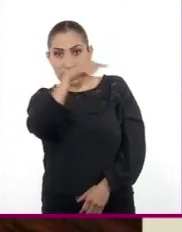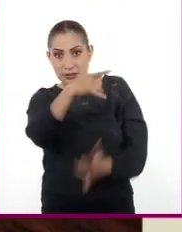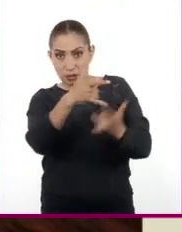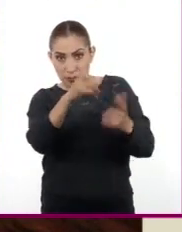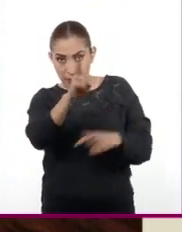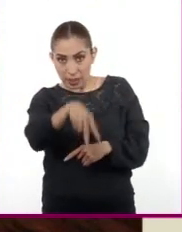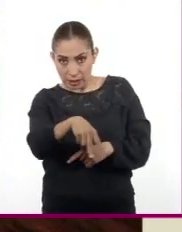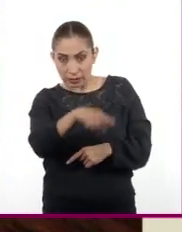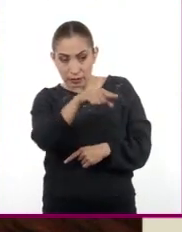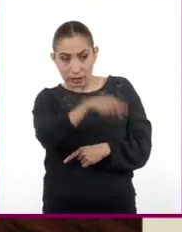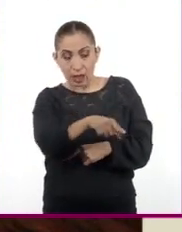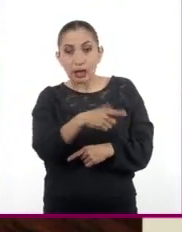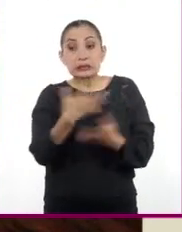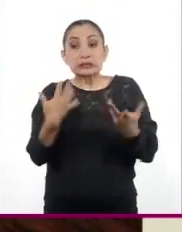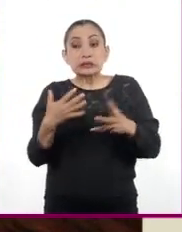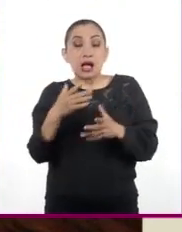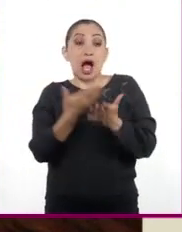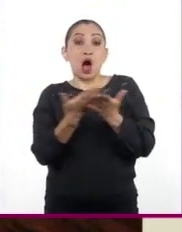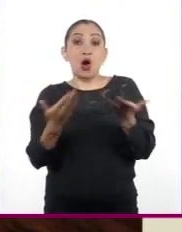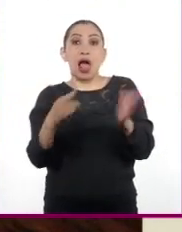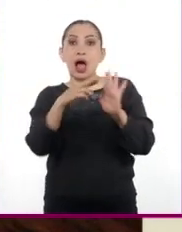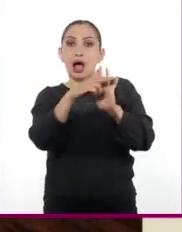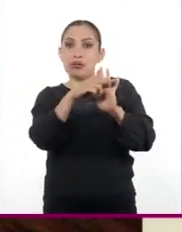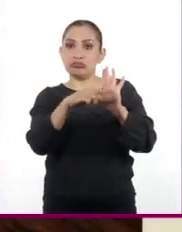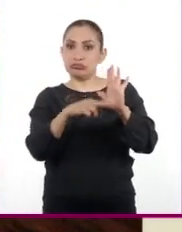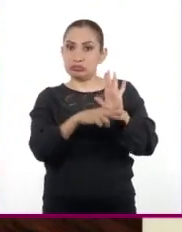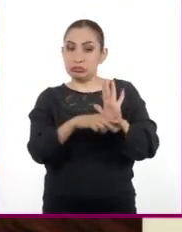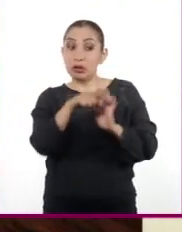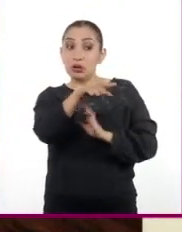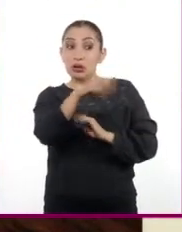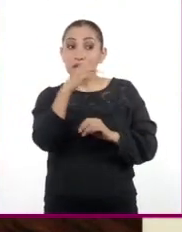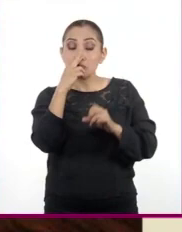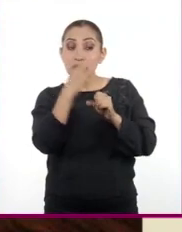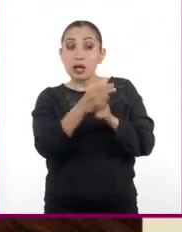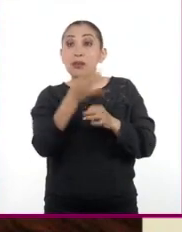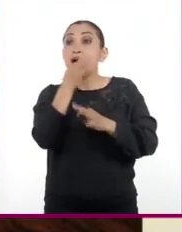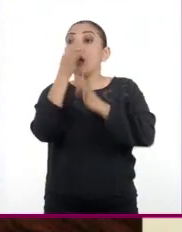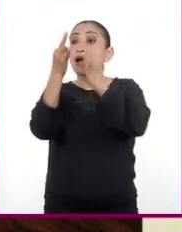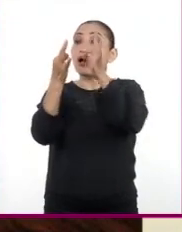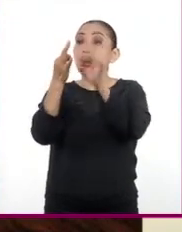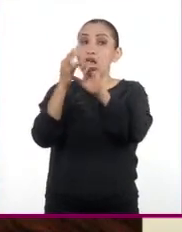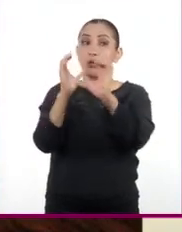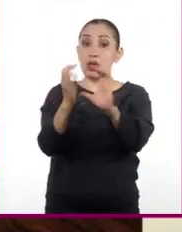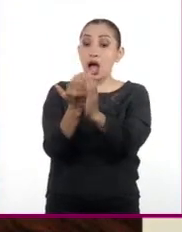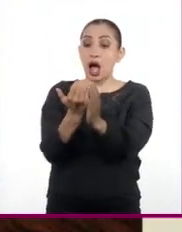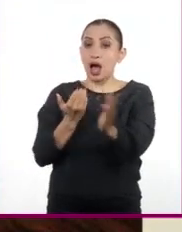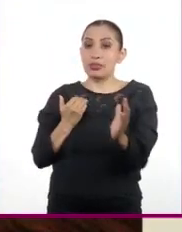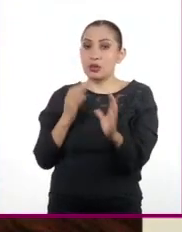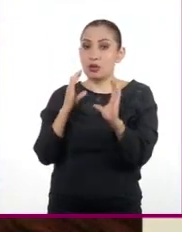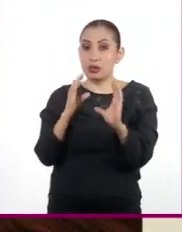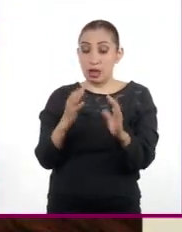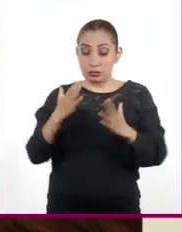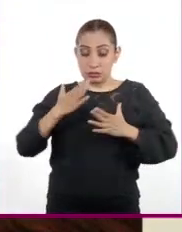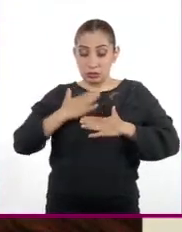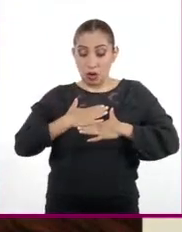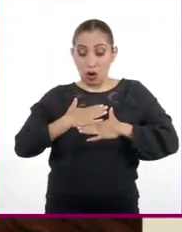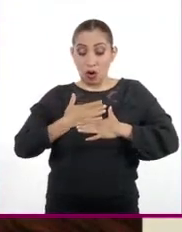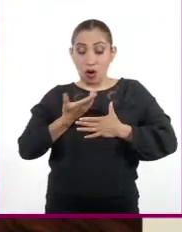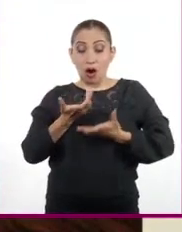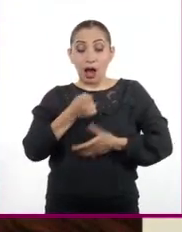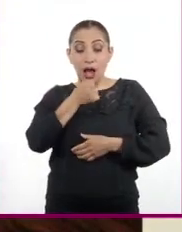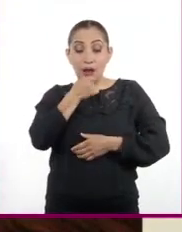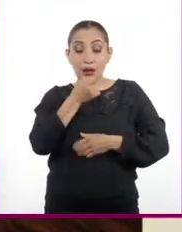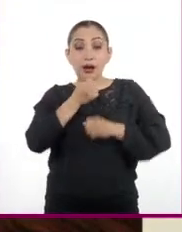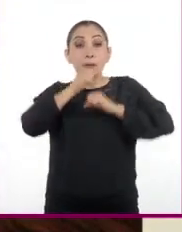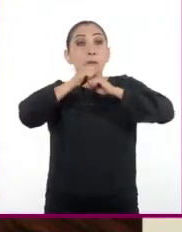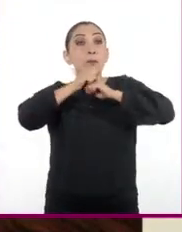generó que se pusieran ciertas normas de responsabilidad, porque hay un gran poder en quien tiene un